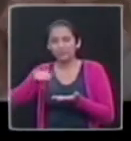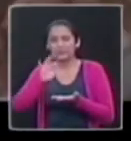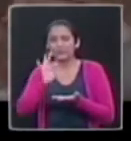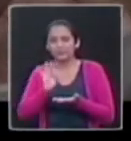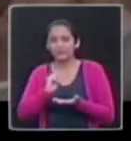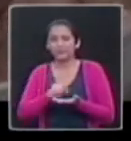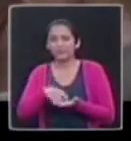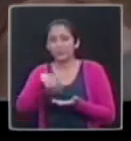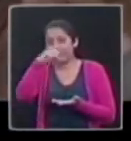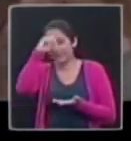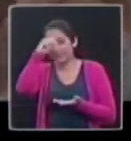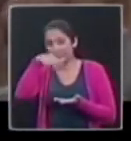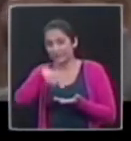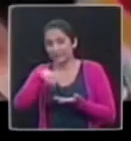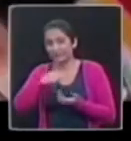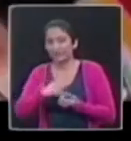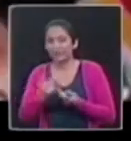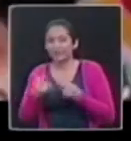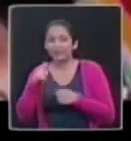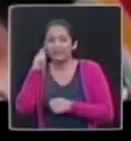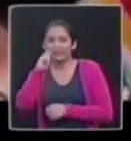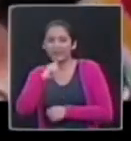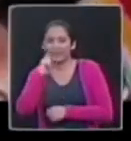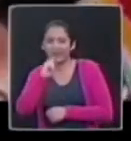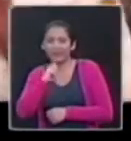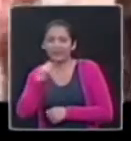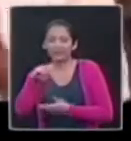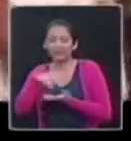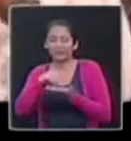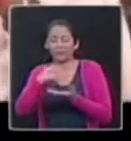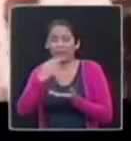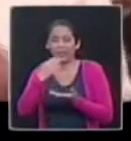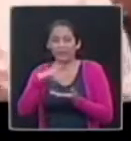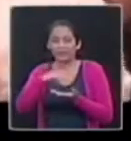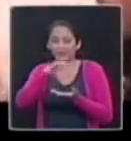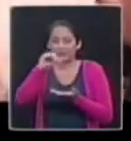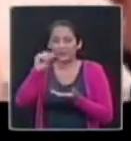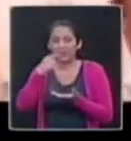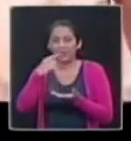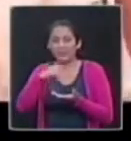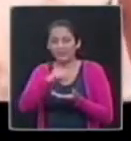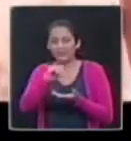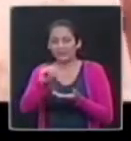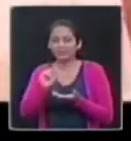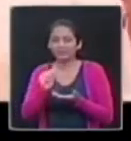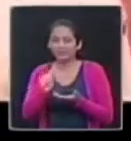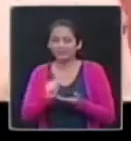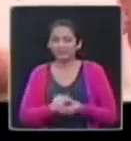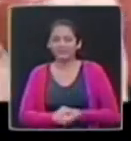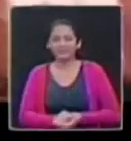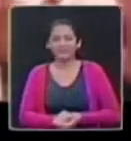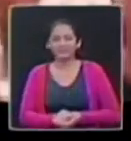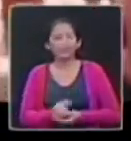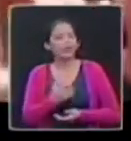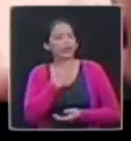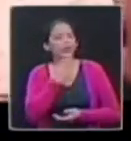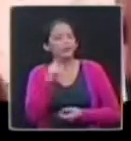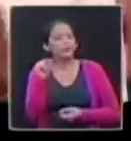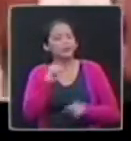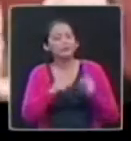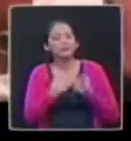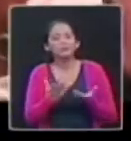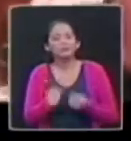un lomo a la pimienta, ¿no? Un poquito de sal y pimienta, nada más. ¿Utilizó productos cuáles? Utilicé